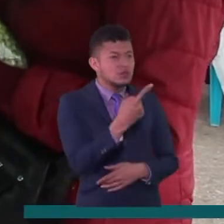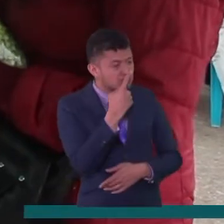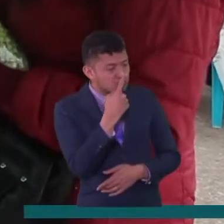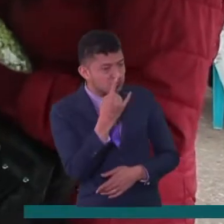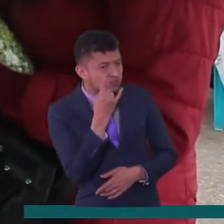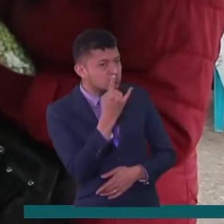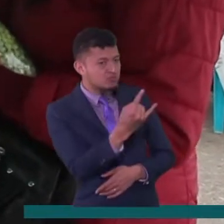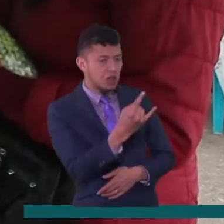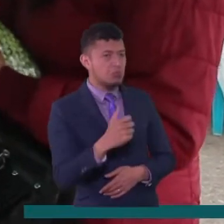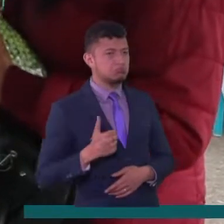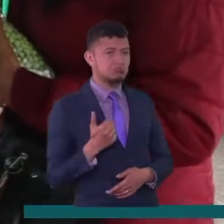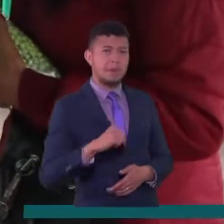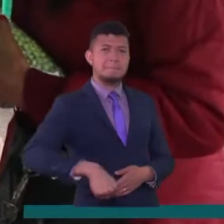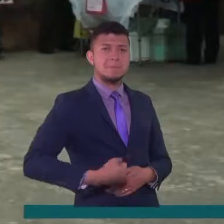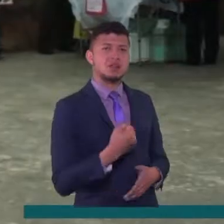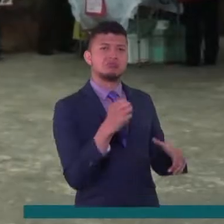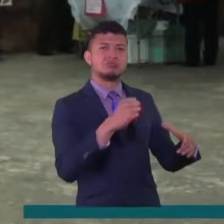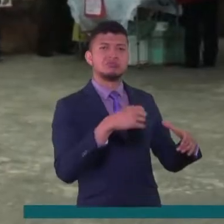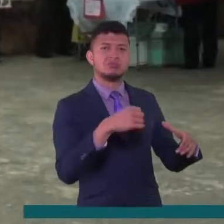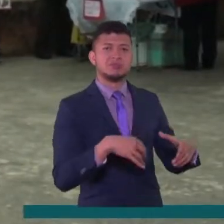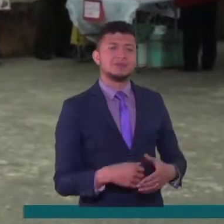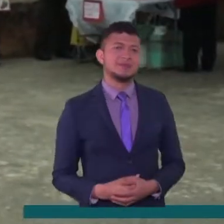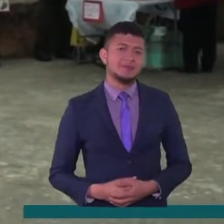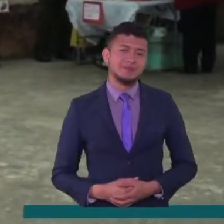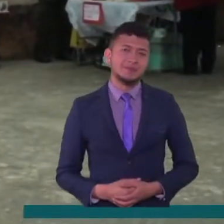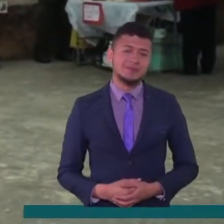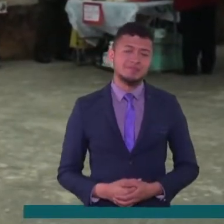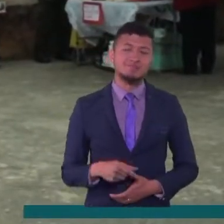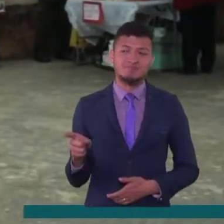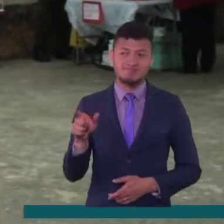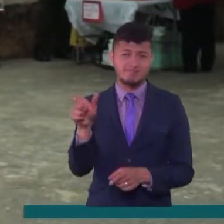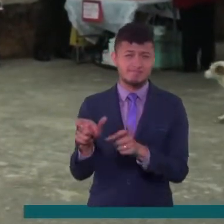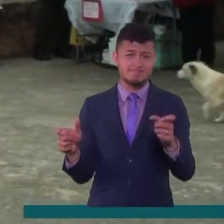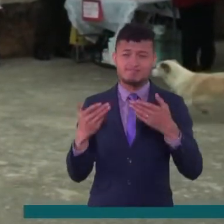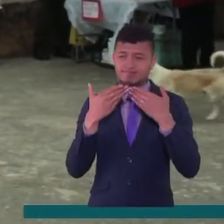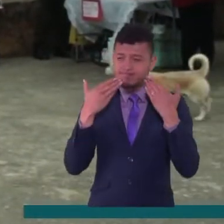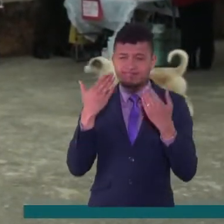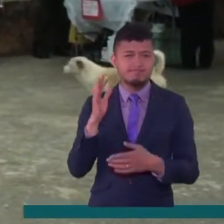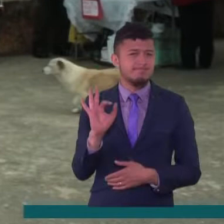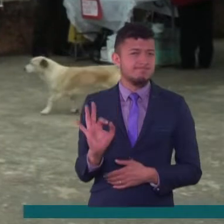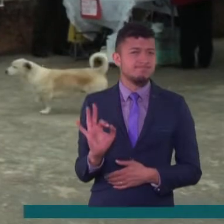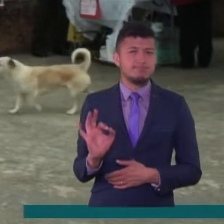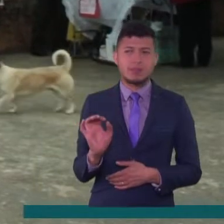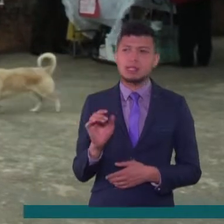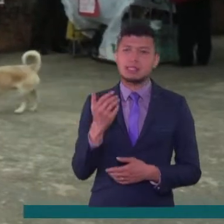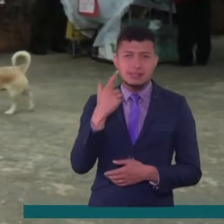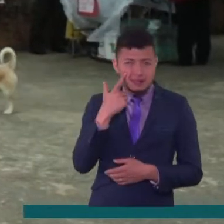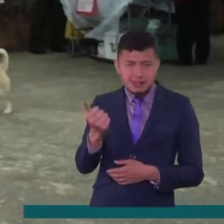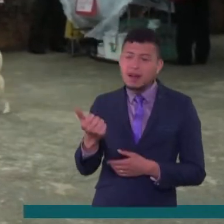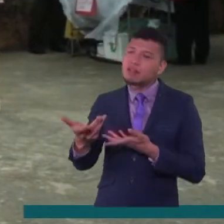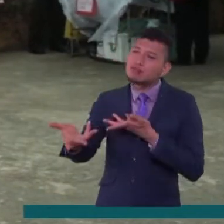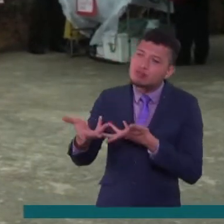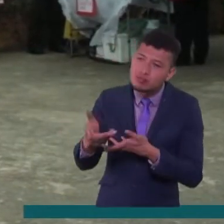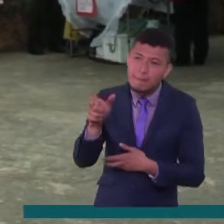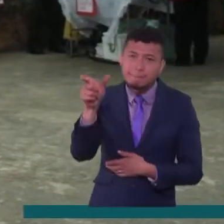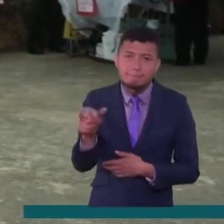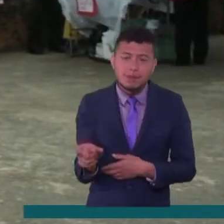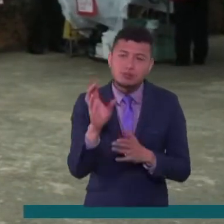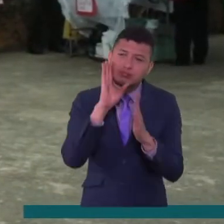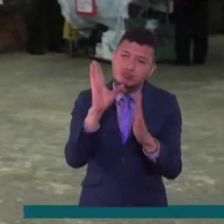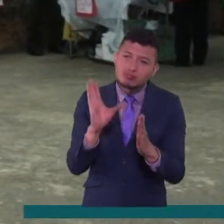cautivados, terminan haciendo mercado. También la calidad de las personas, es chévere sentirse cercana a las personas y cómo te